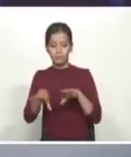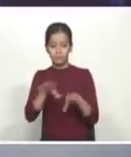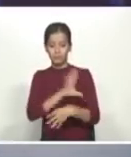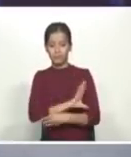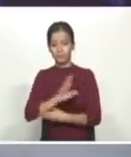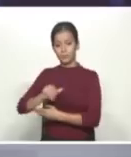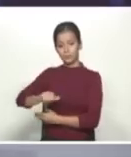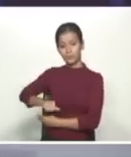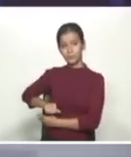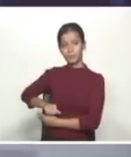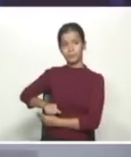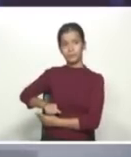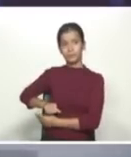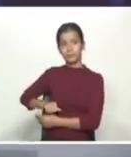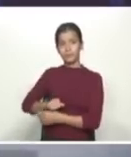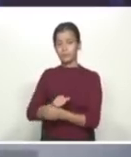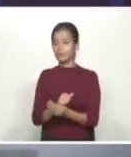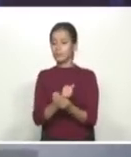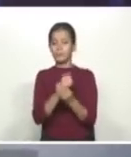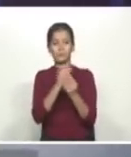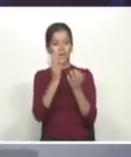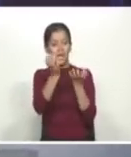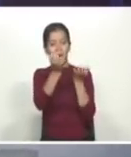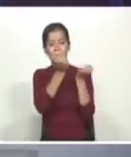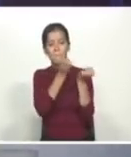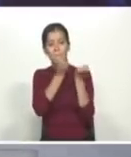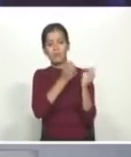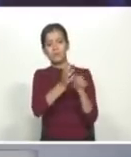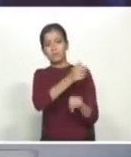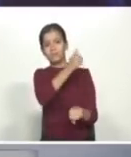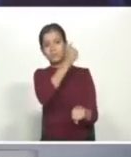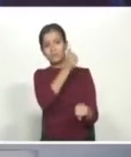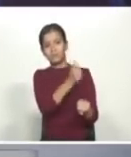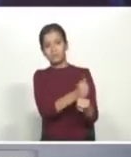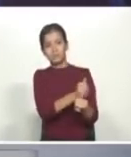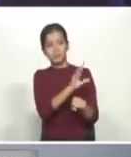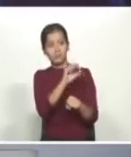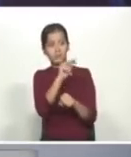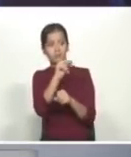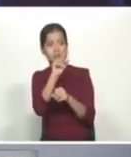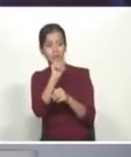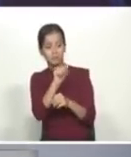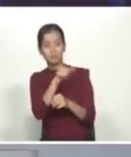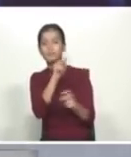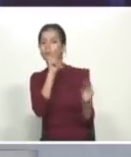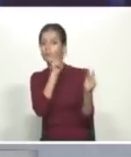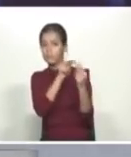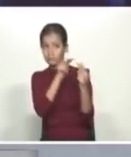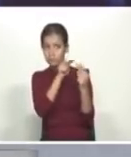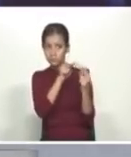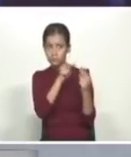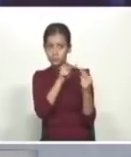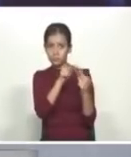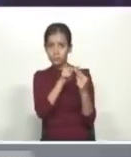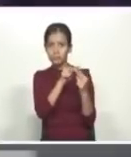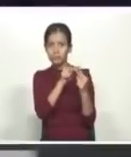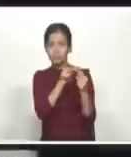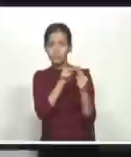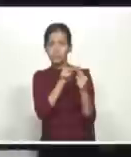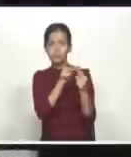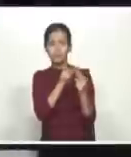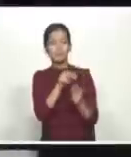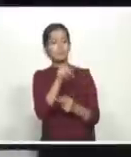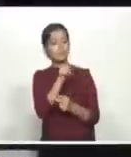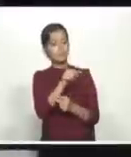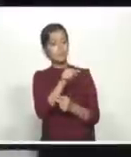legalmente constituidas aquí empresas que el CNA las conoce, cuya razón